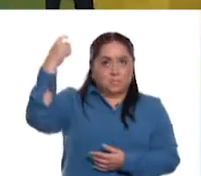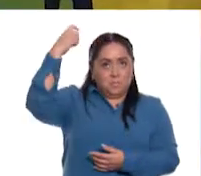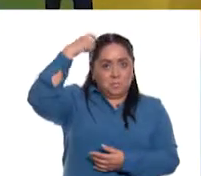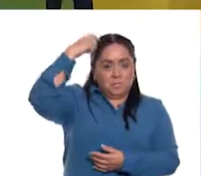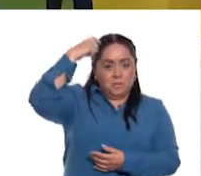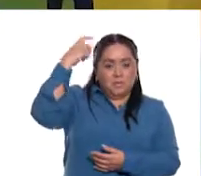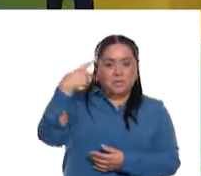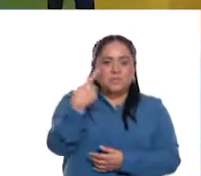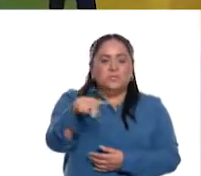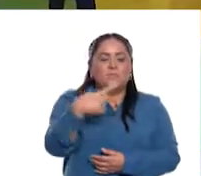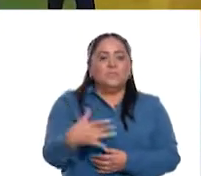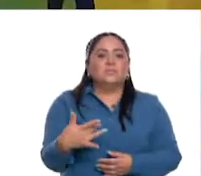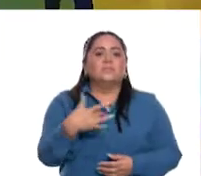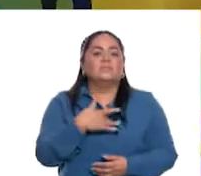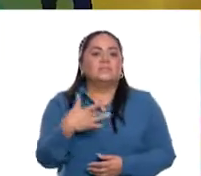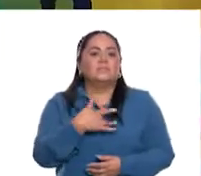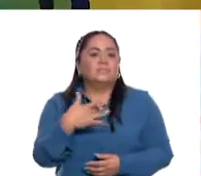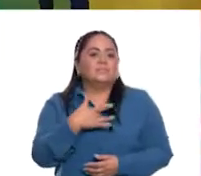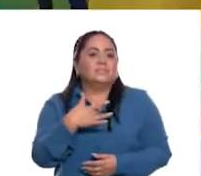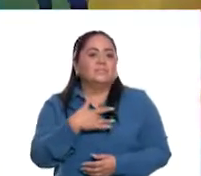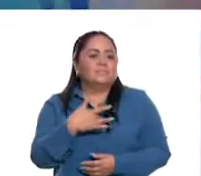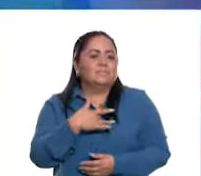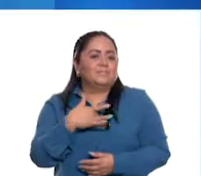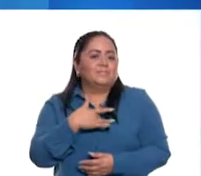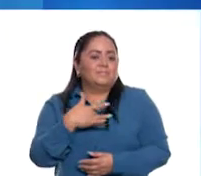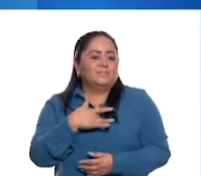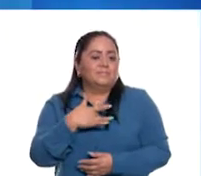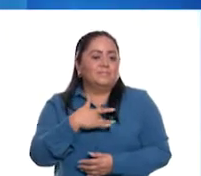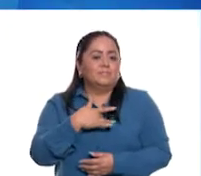a tu corazón.